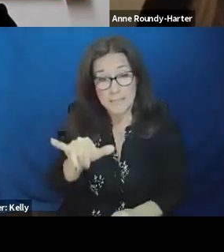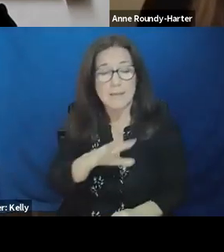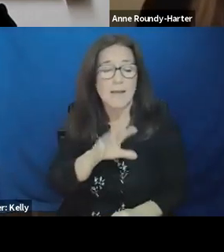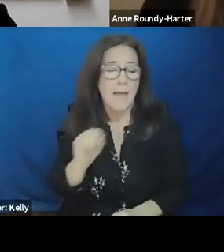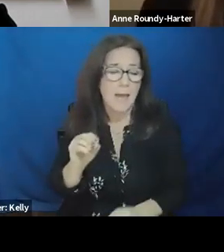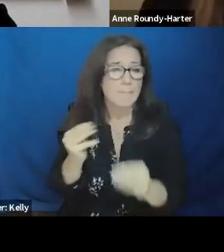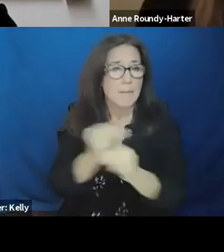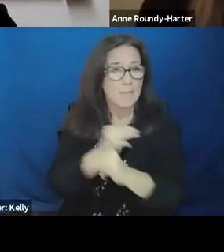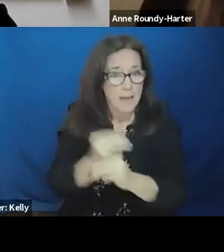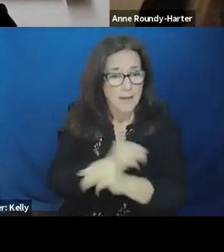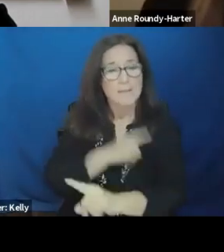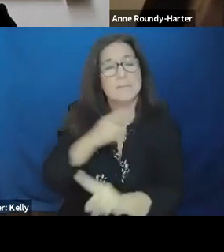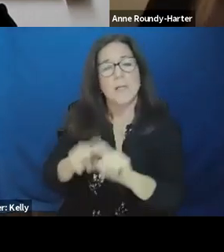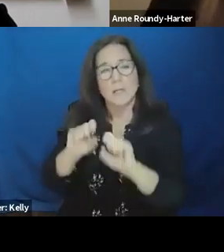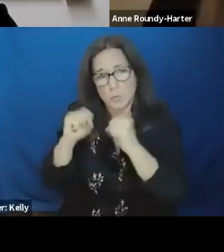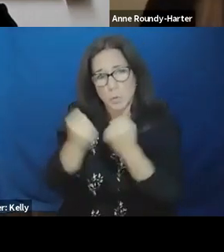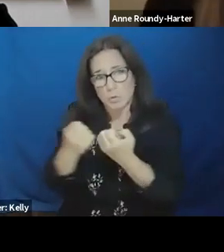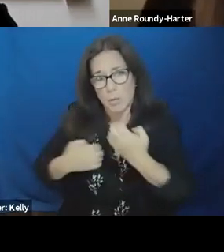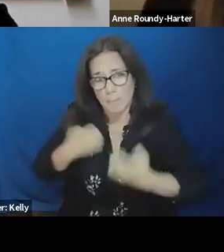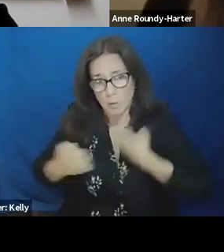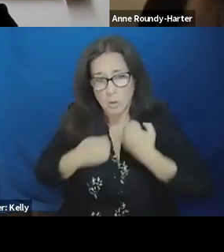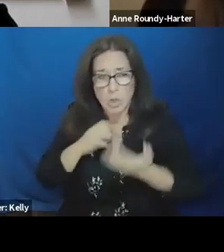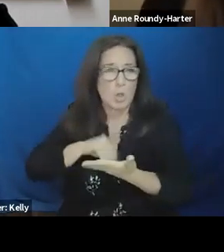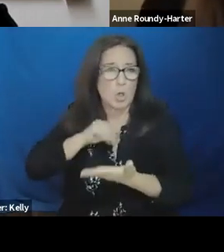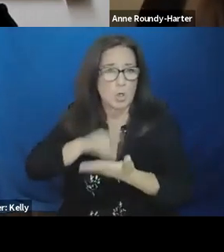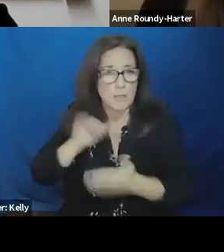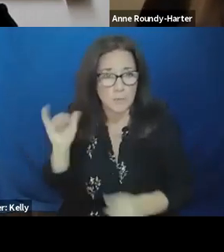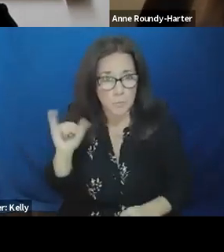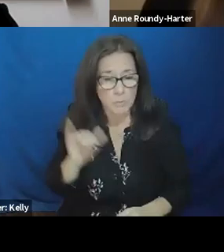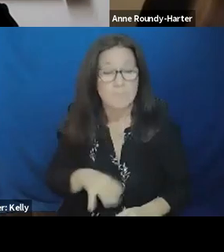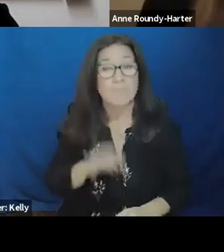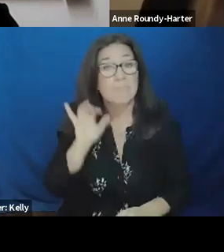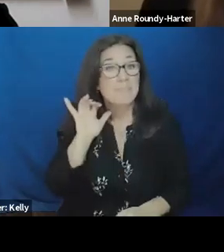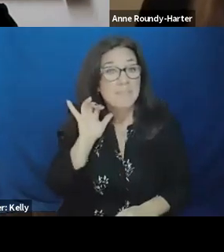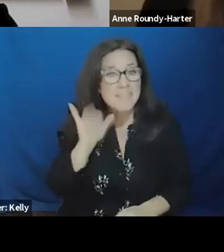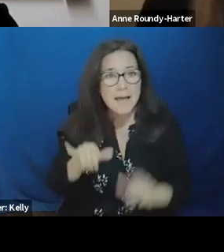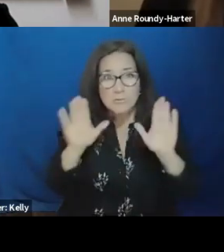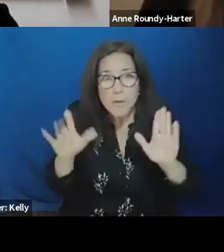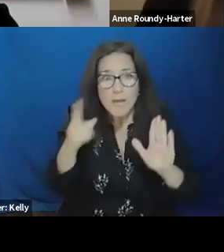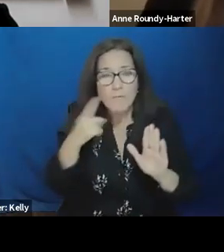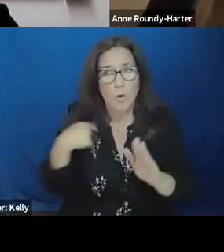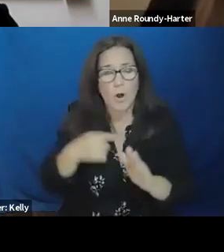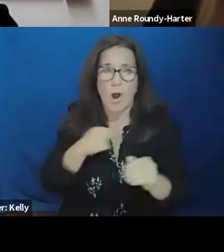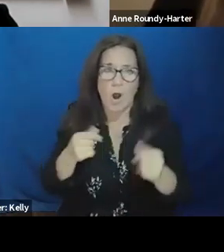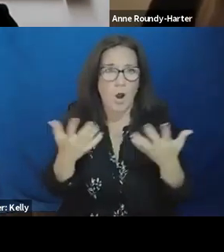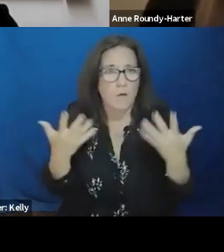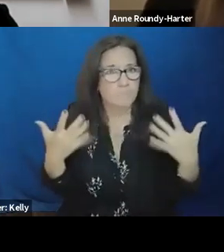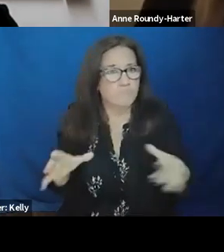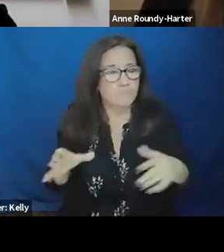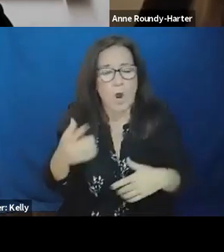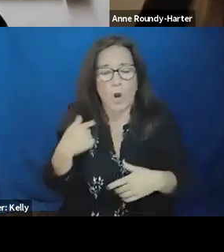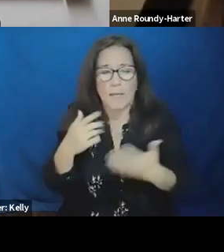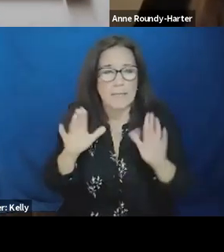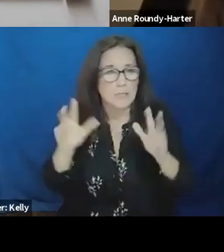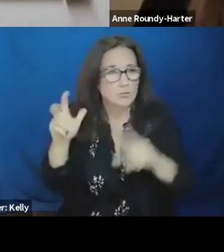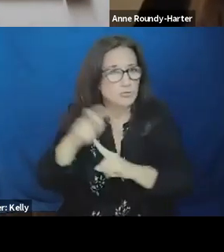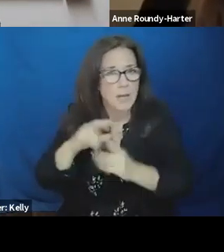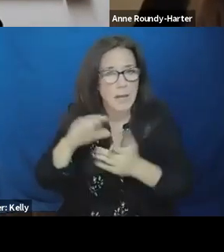el aprendizaje socio-emocional y sus componentes así que siempre es fabuloso cuando los maestros expertos se juntan y creen los programas y estamos dando